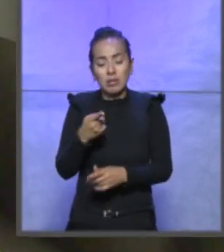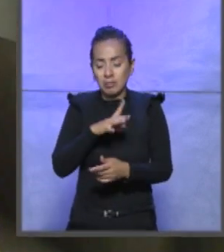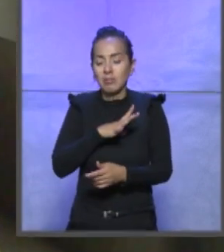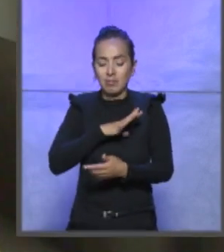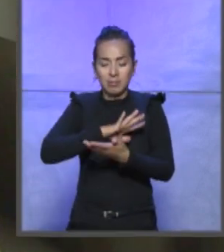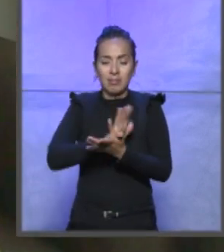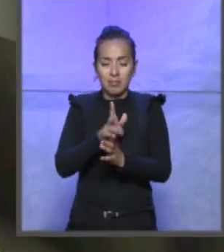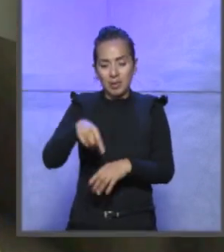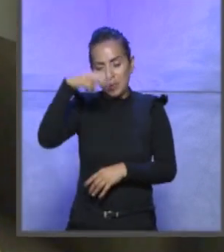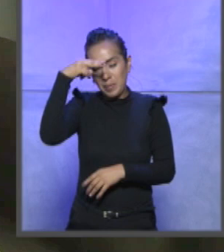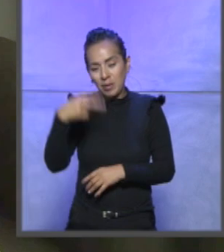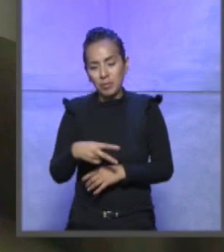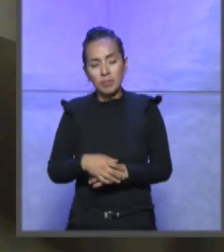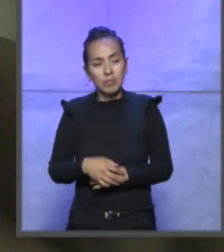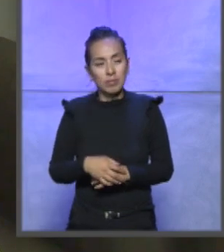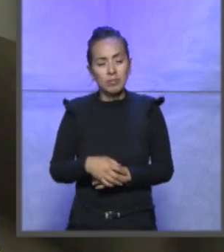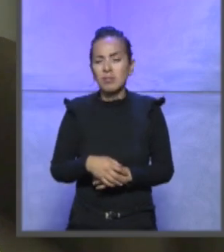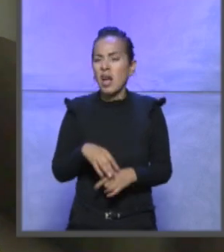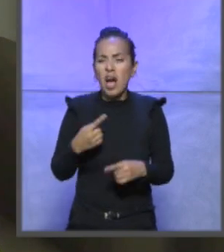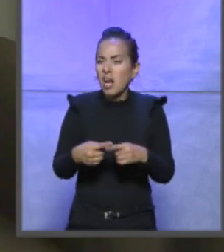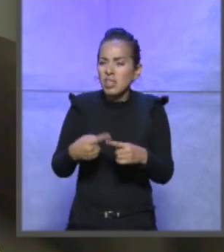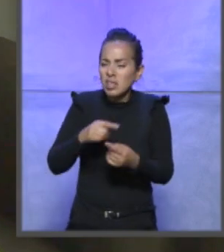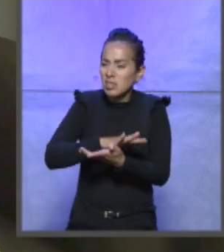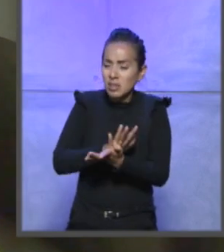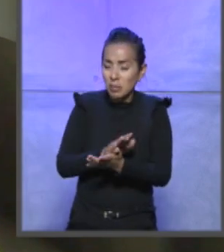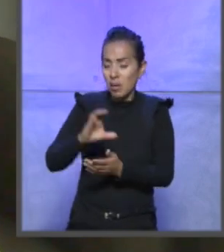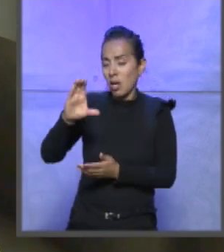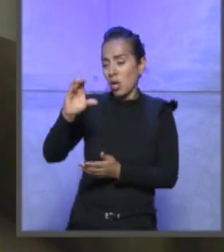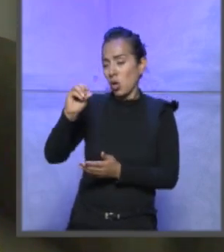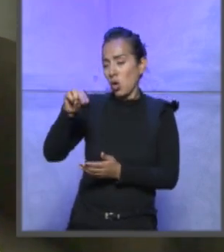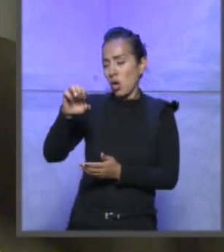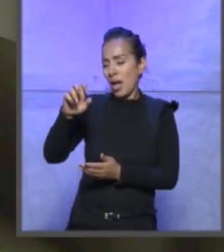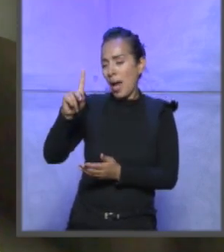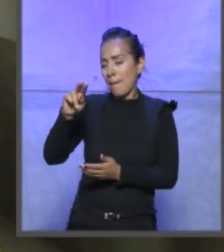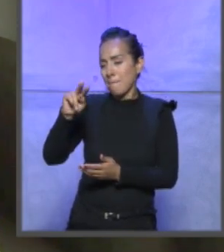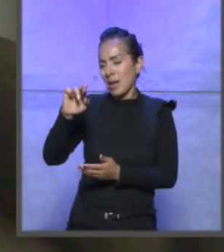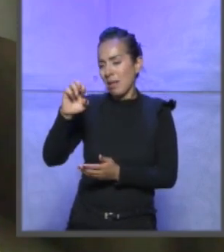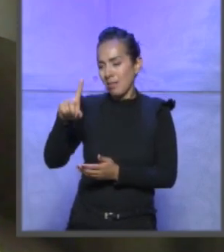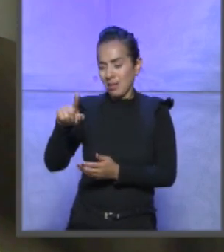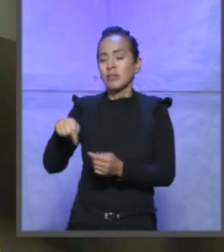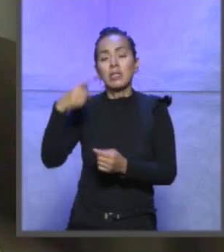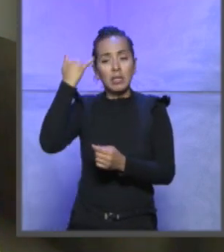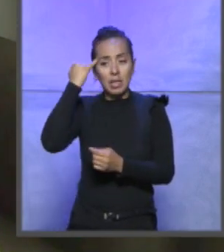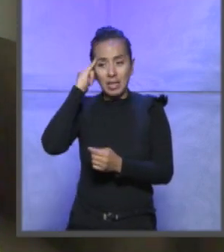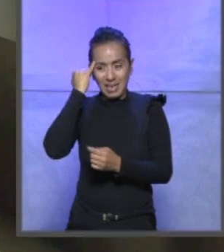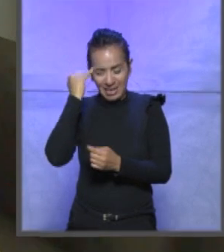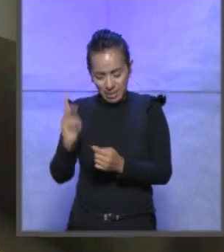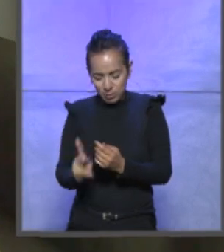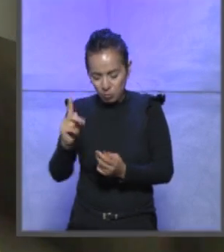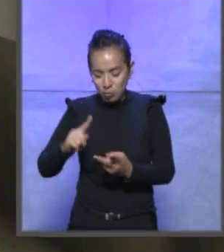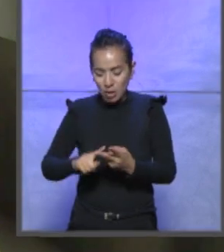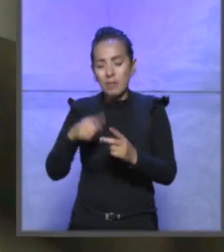hay discriminación en México. ¿A quiénes? Según el CONAPRED, son los indígenas, los